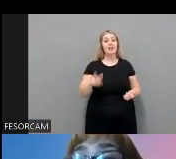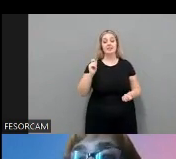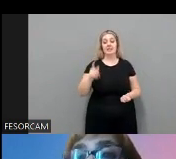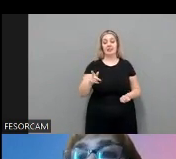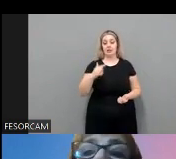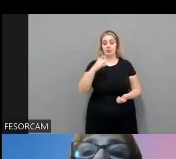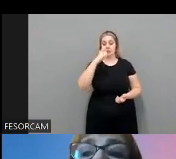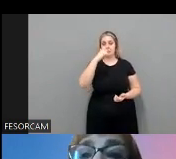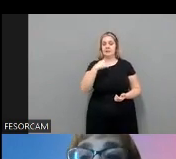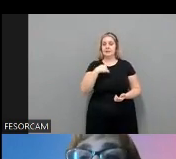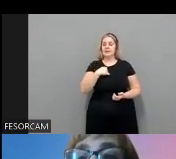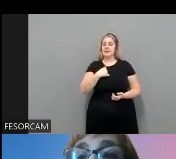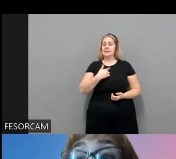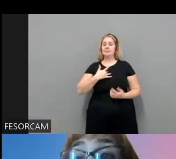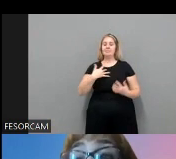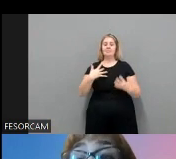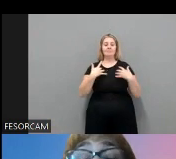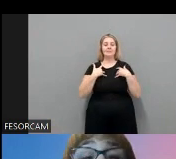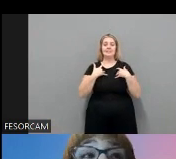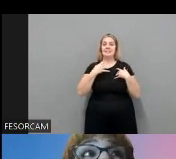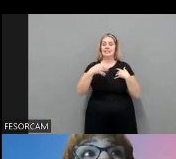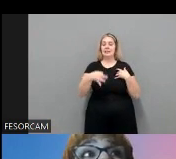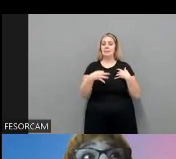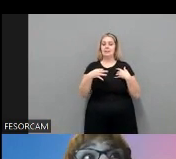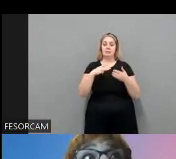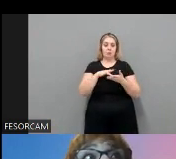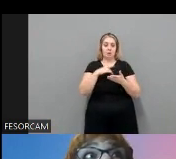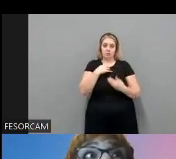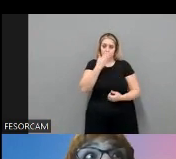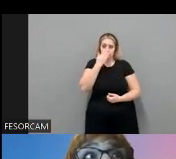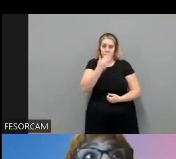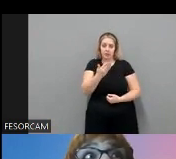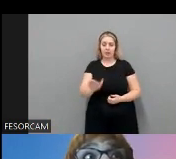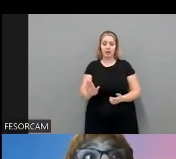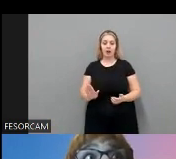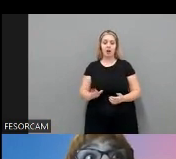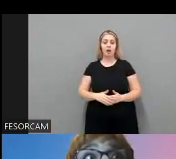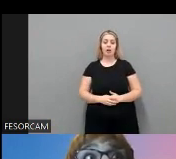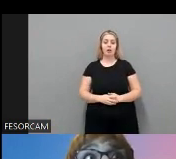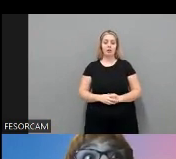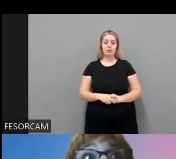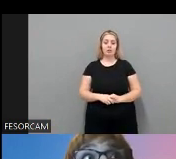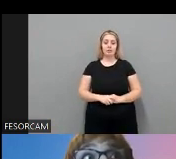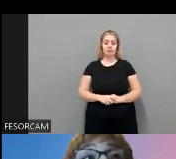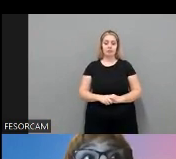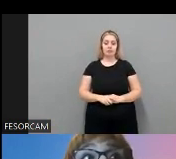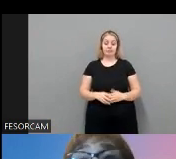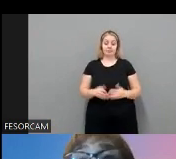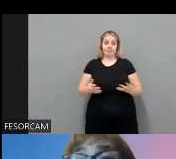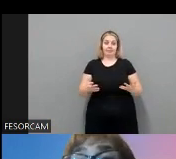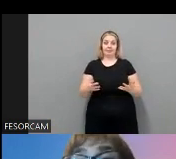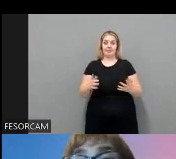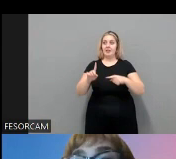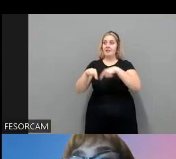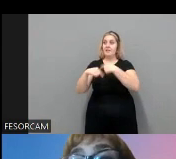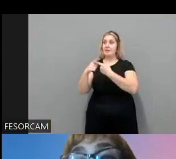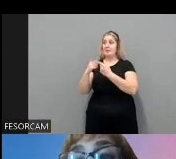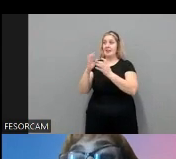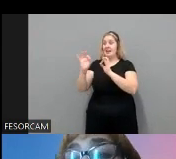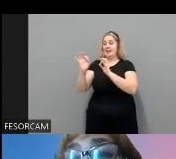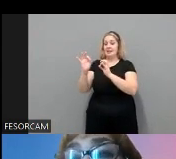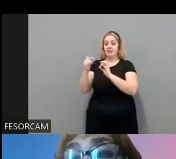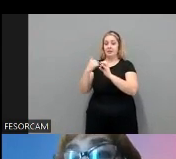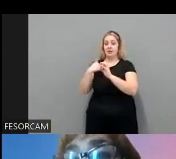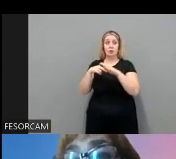una espina que se me clava siempre en el corazón y lo digo abiertamente, claro, la familia no ve otra que yo no